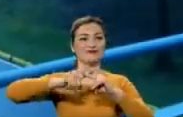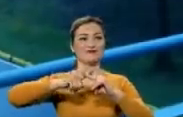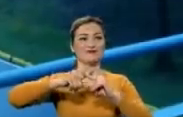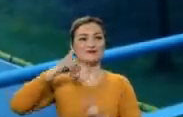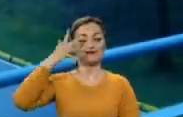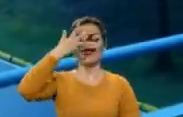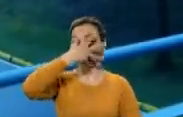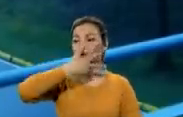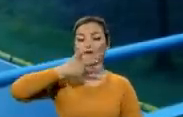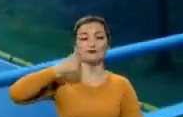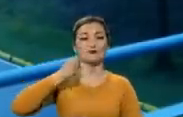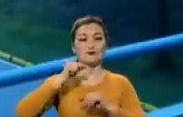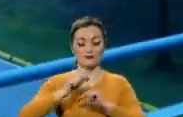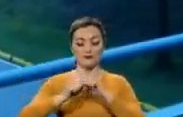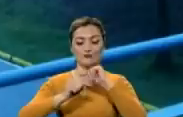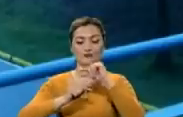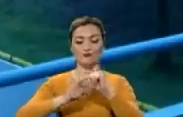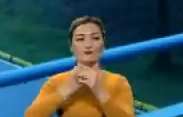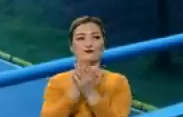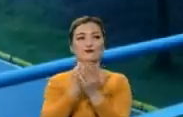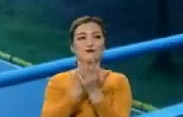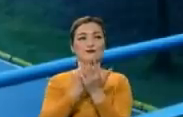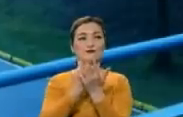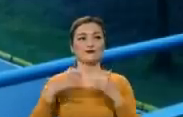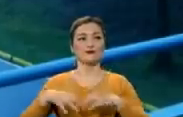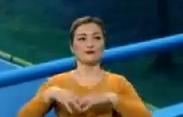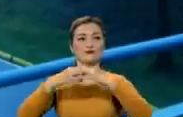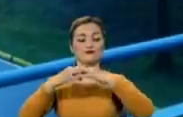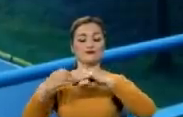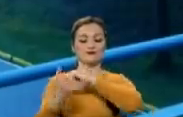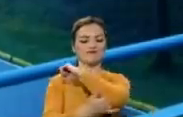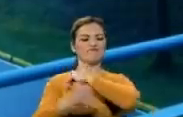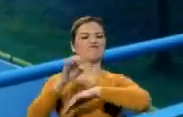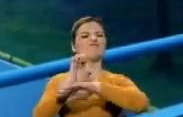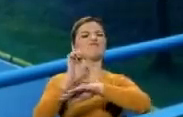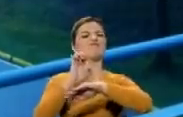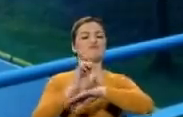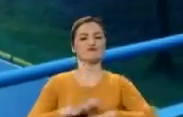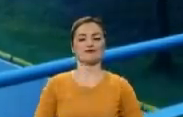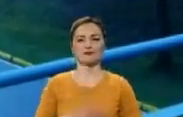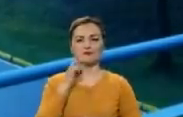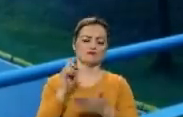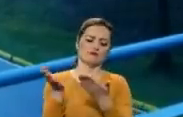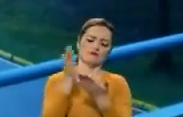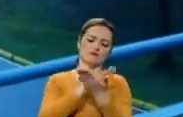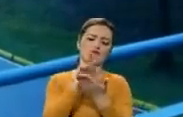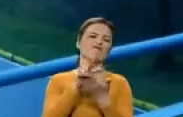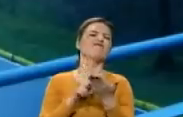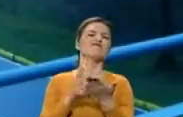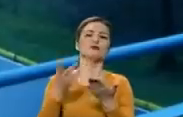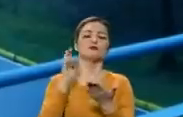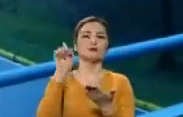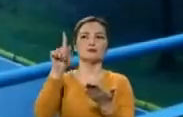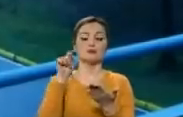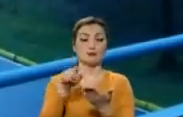qué lindo ver cómo poco a poco se reactiva la economía de nuestro país. Leía también que turistas, miles de turistas